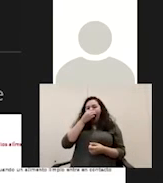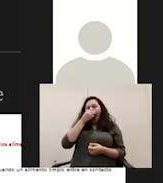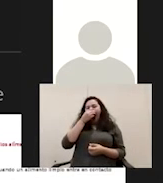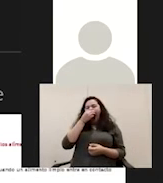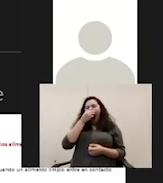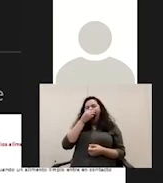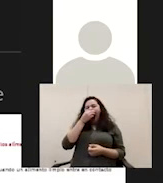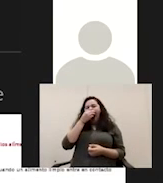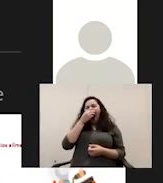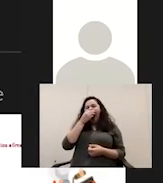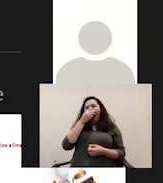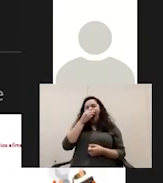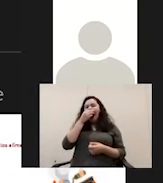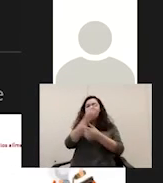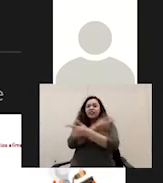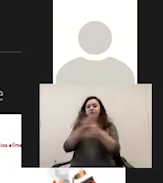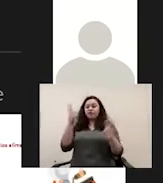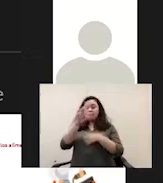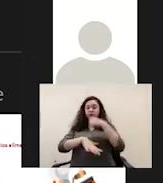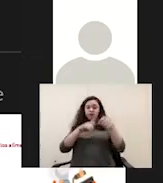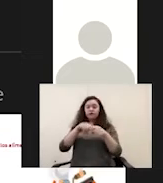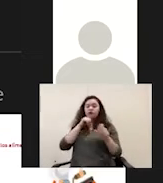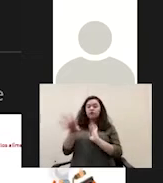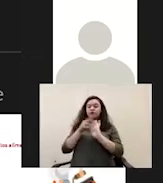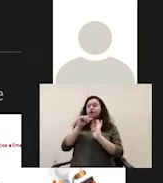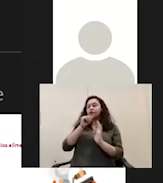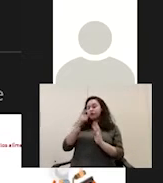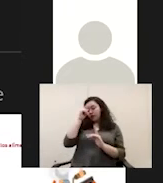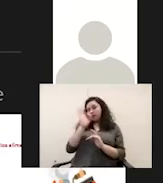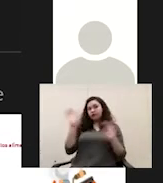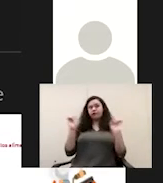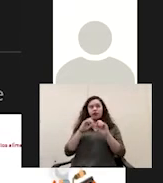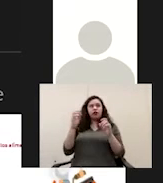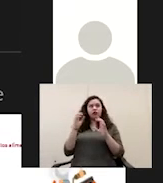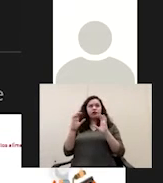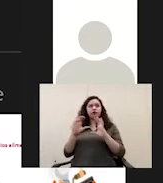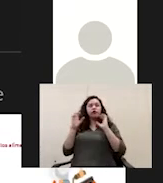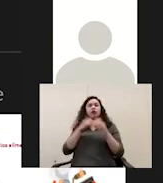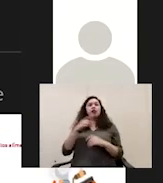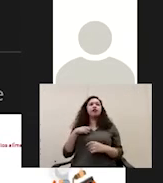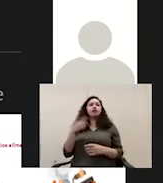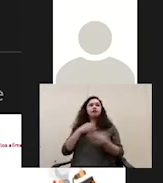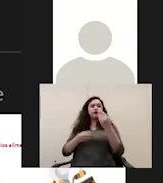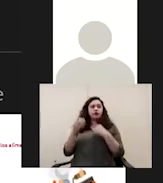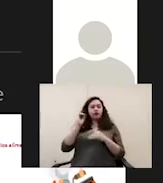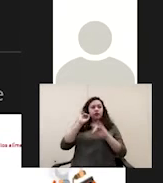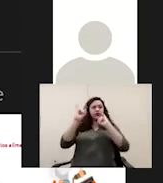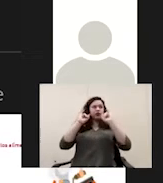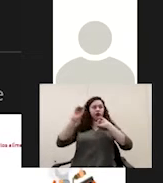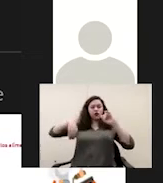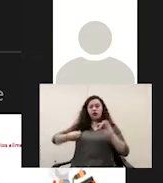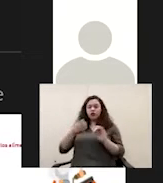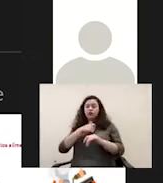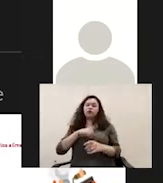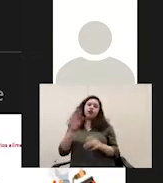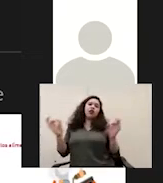estén resguardadas en el caso de los alimentos que requieran un almacenamiento especial. Si son fríos,